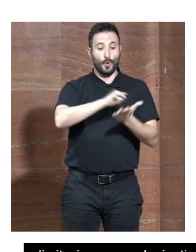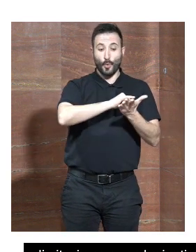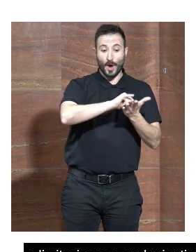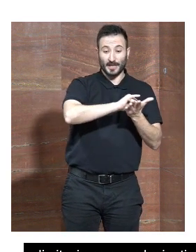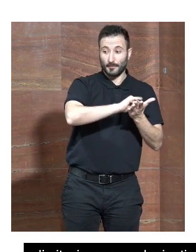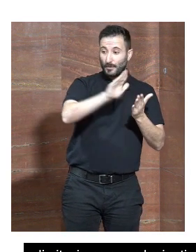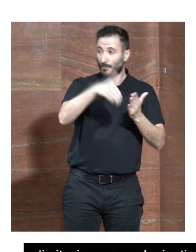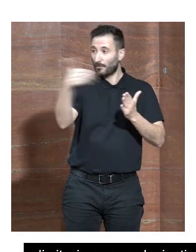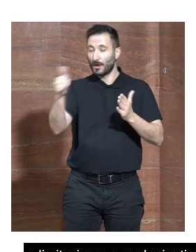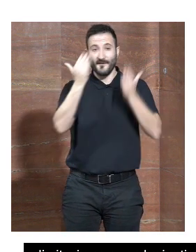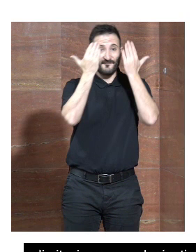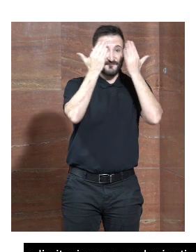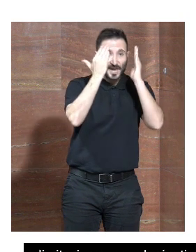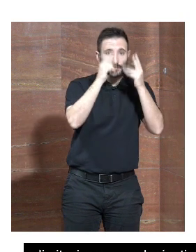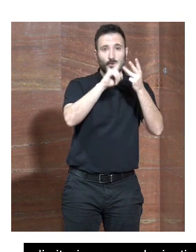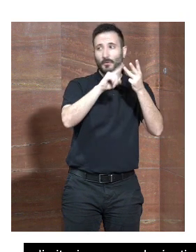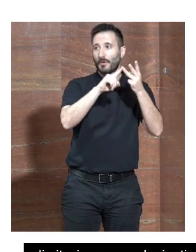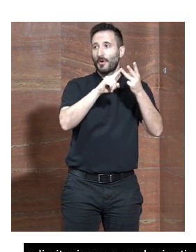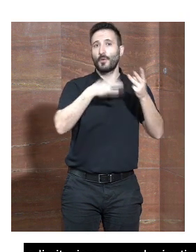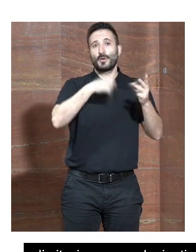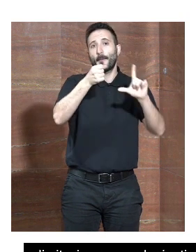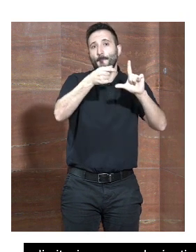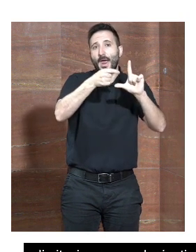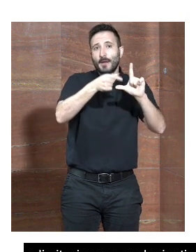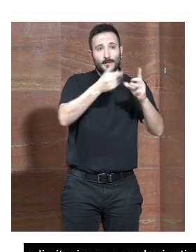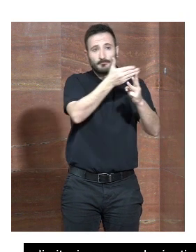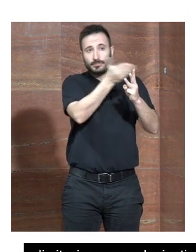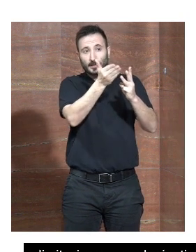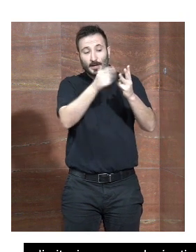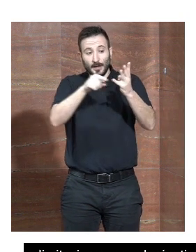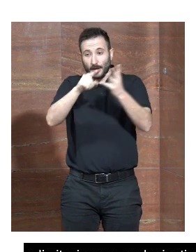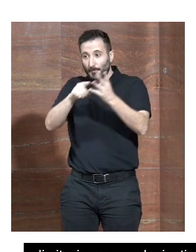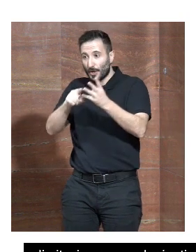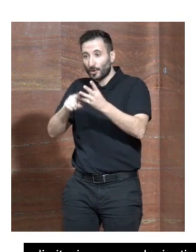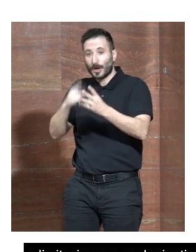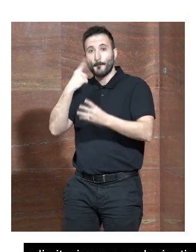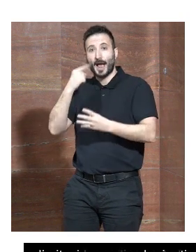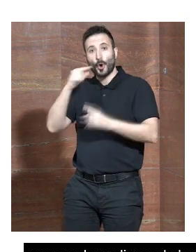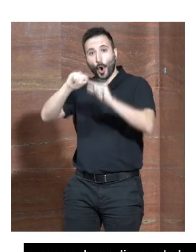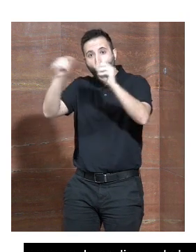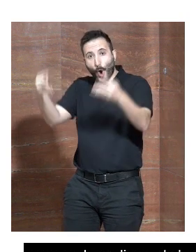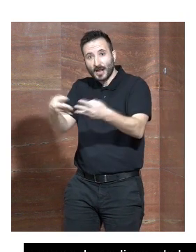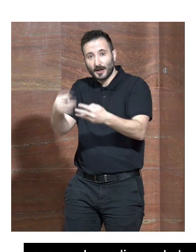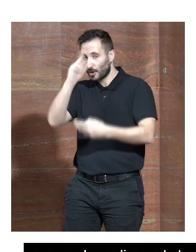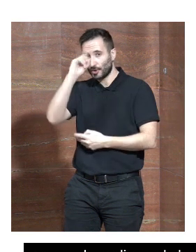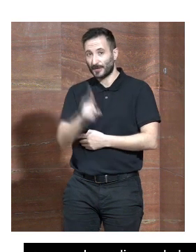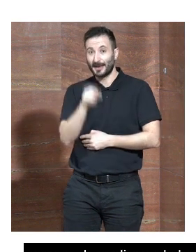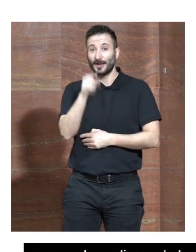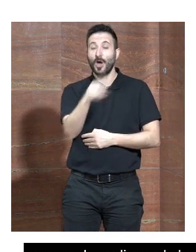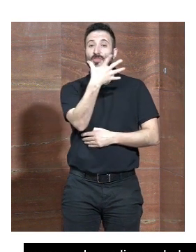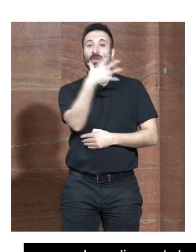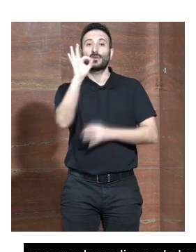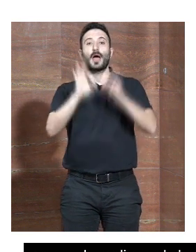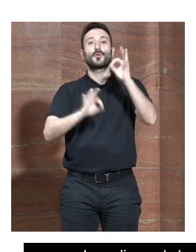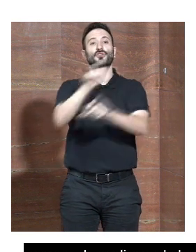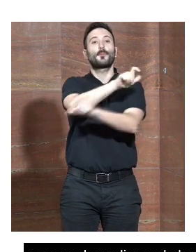WhatsApp, del Facebook, a lo mejor del correo electrónico, pero en cambio no sabe utilizar la banca online. Y eso afecta a más del 50% de la población.